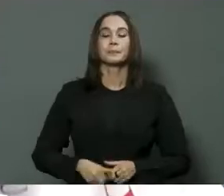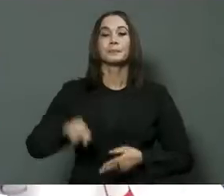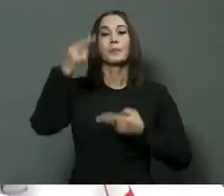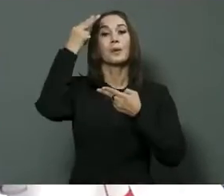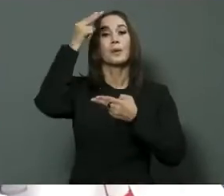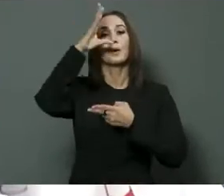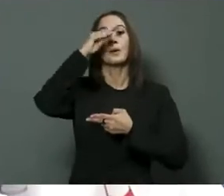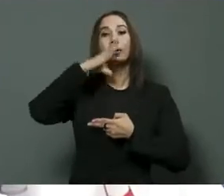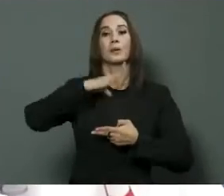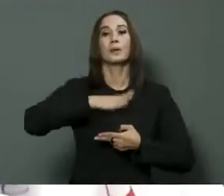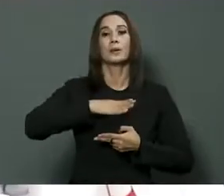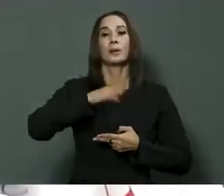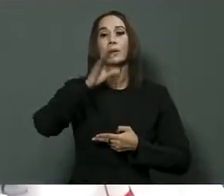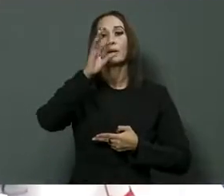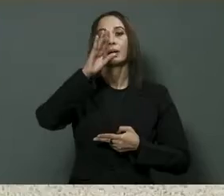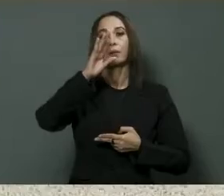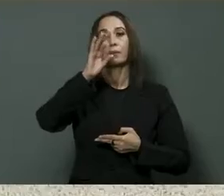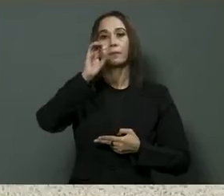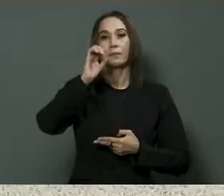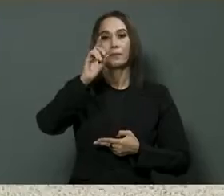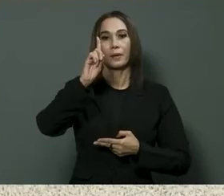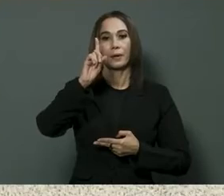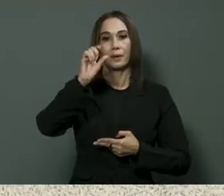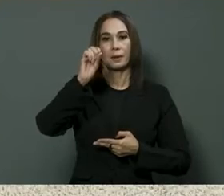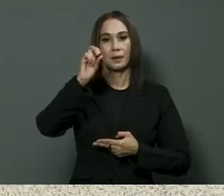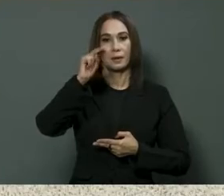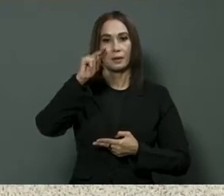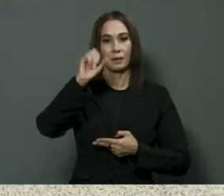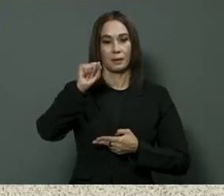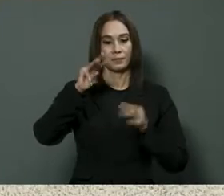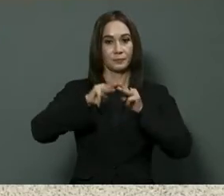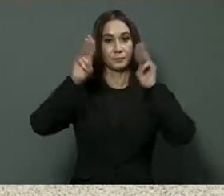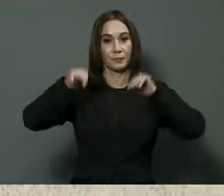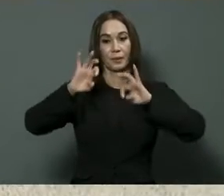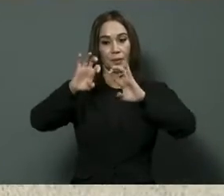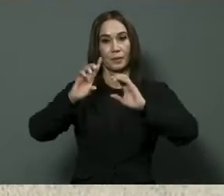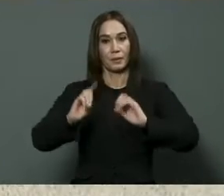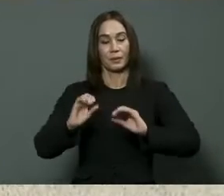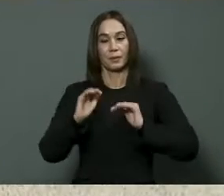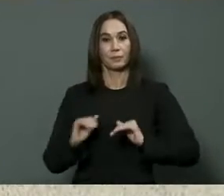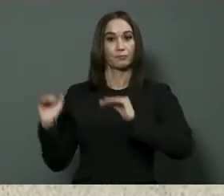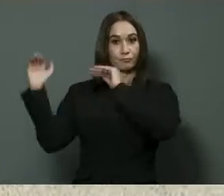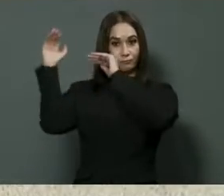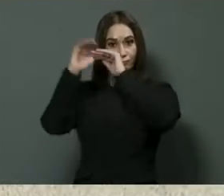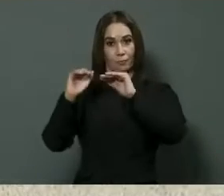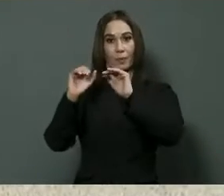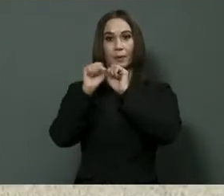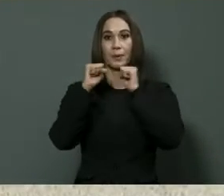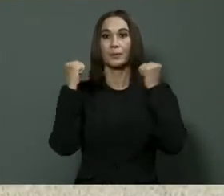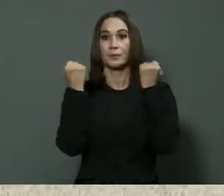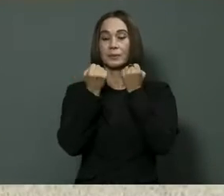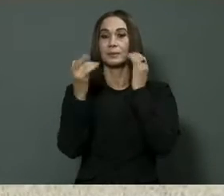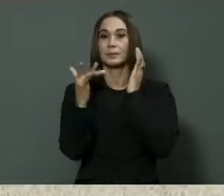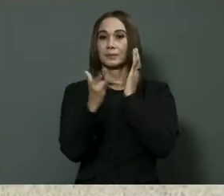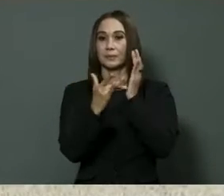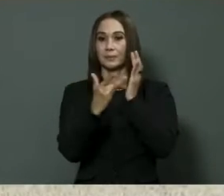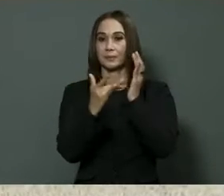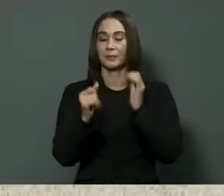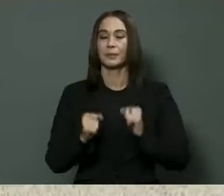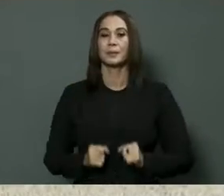Honorable señor Franklin García Fermín, ministro de Educación Superior, Ciencia y Tecnología.